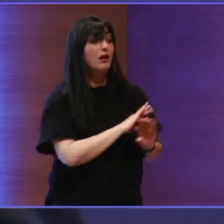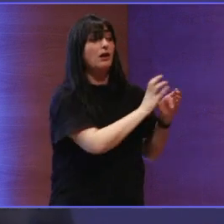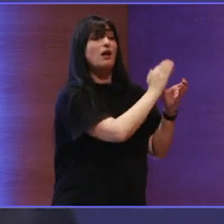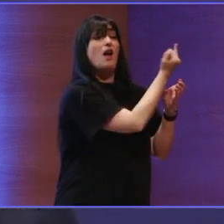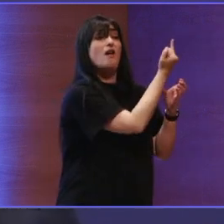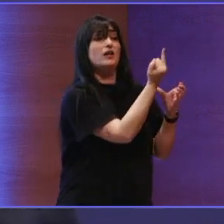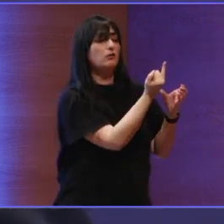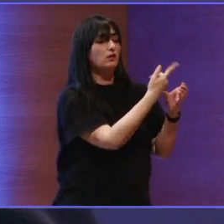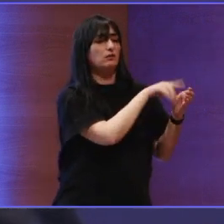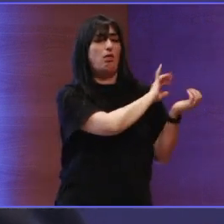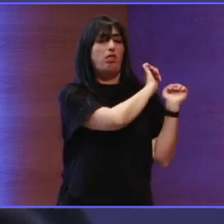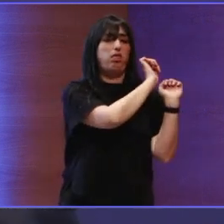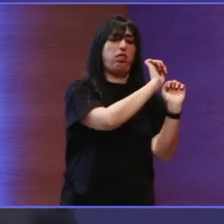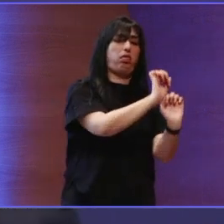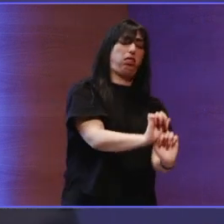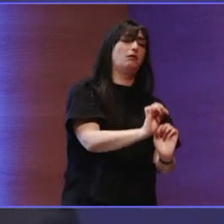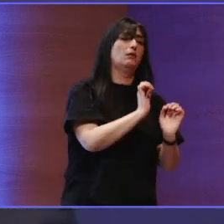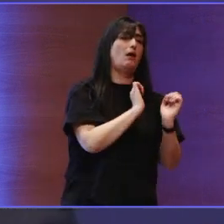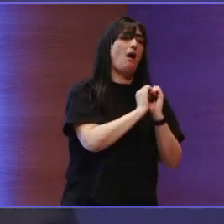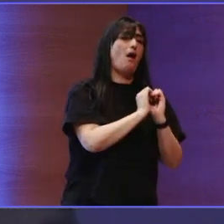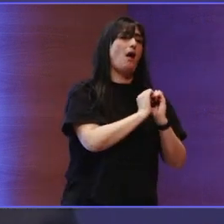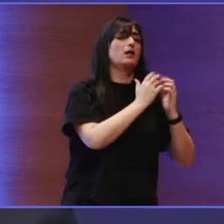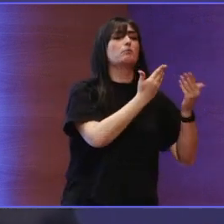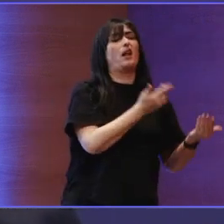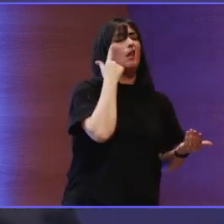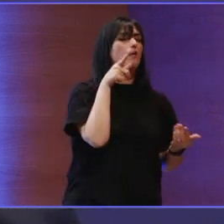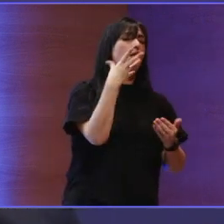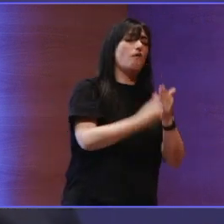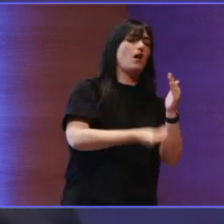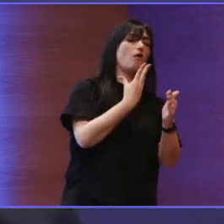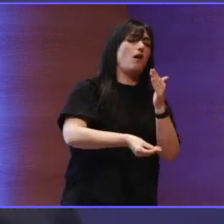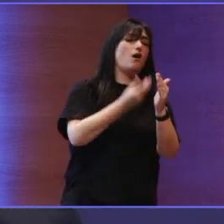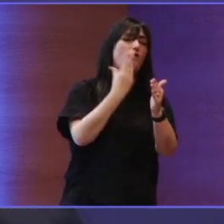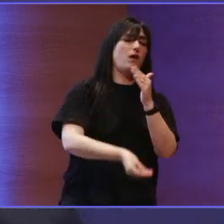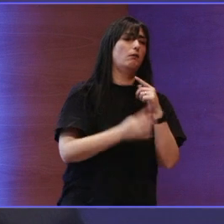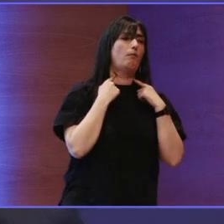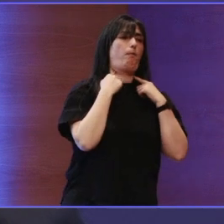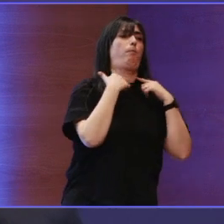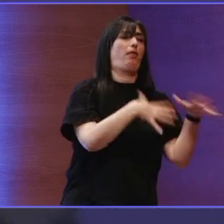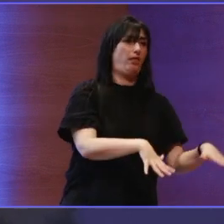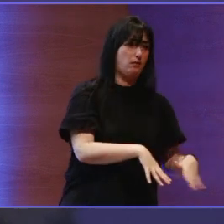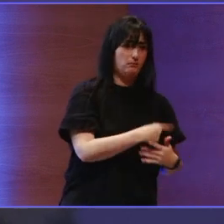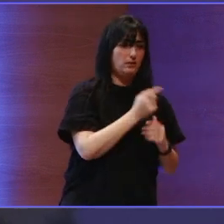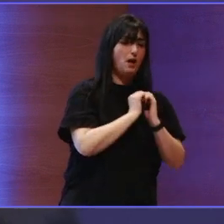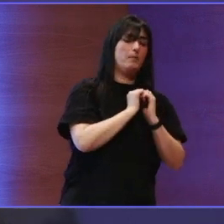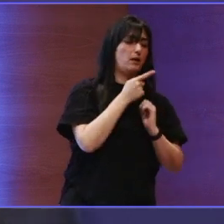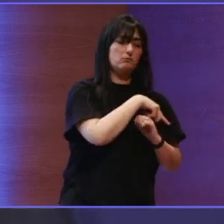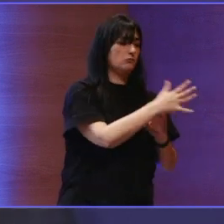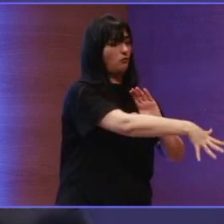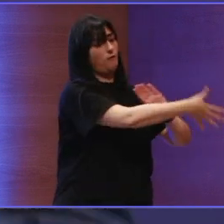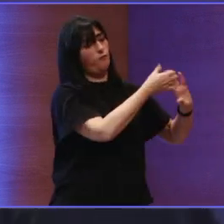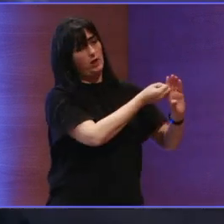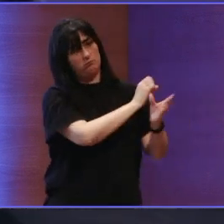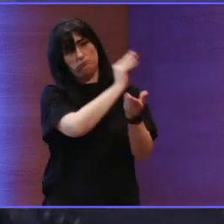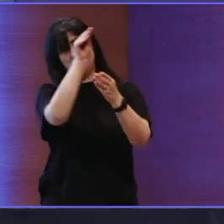no que estaban esperando a que el experimento fallara e bueno a